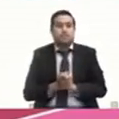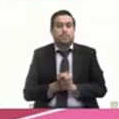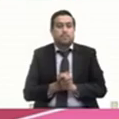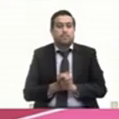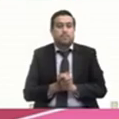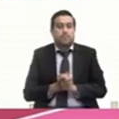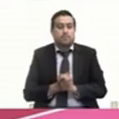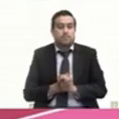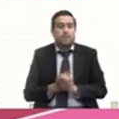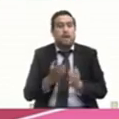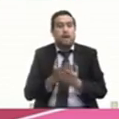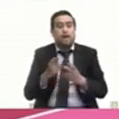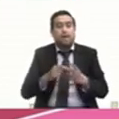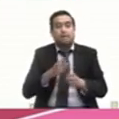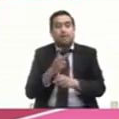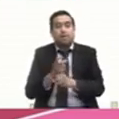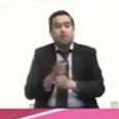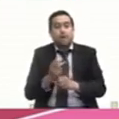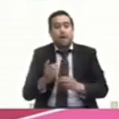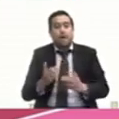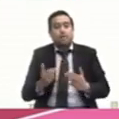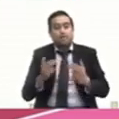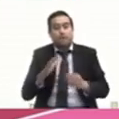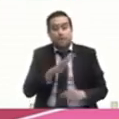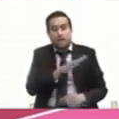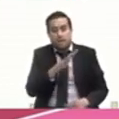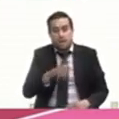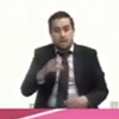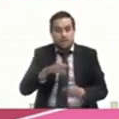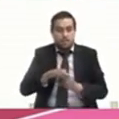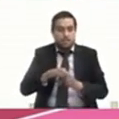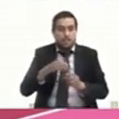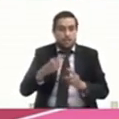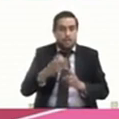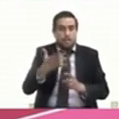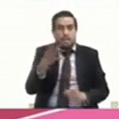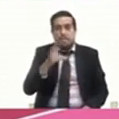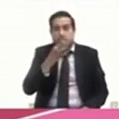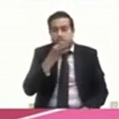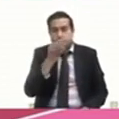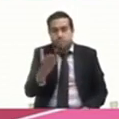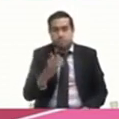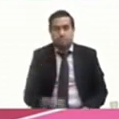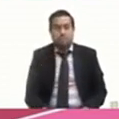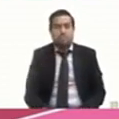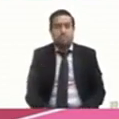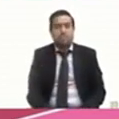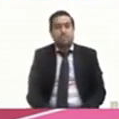su segundo asunto general, que es tiempos de campañas electorales y jornada electoral. Cuenta con 10 minutos, por favor.